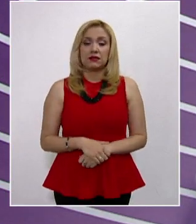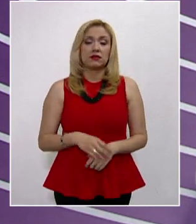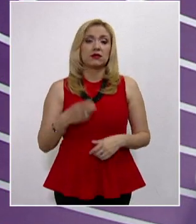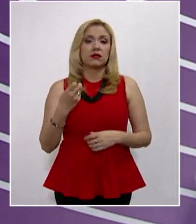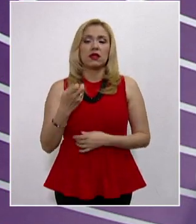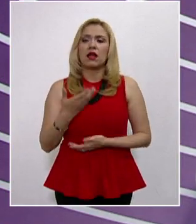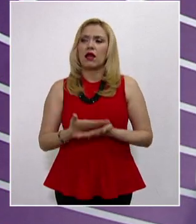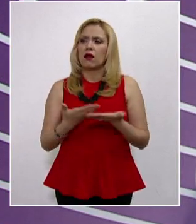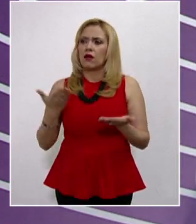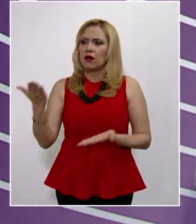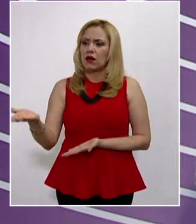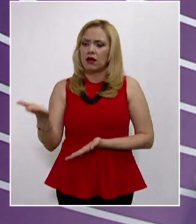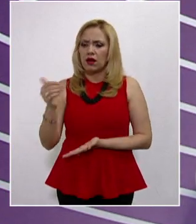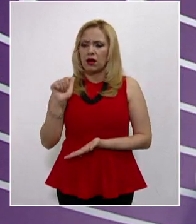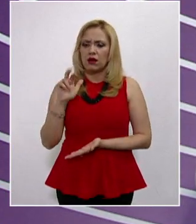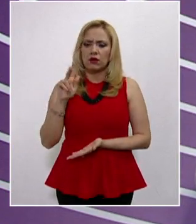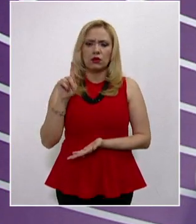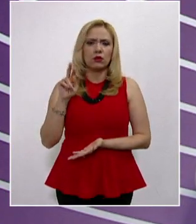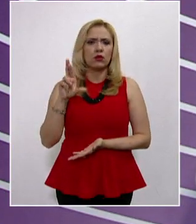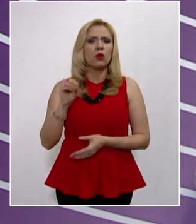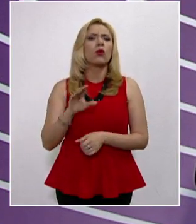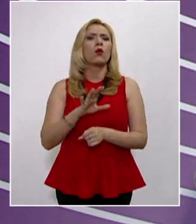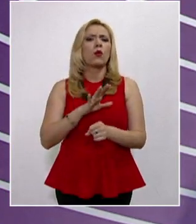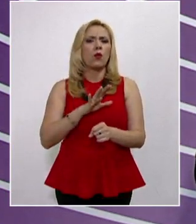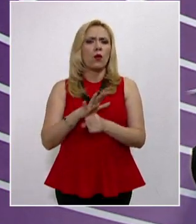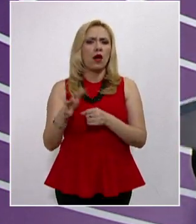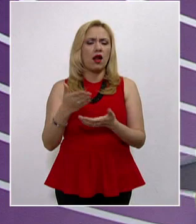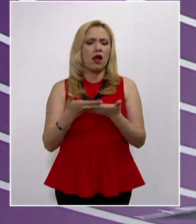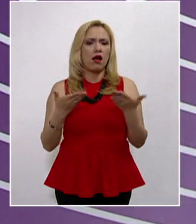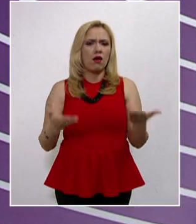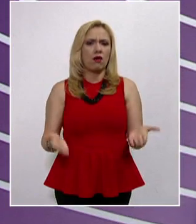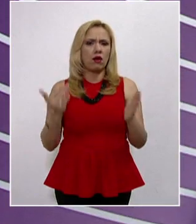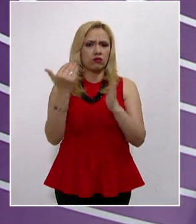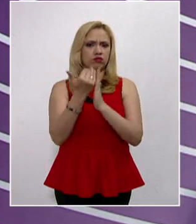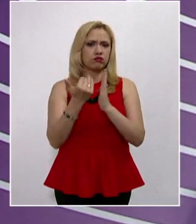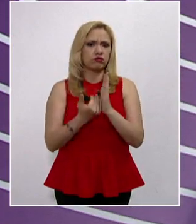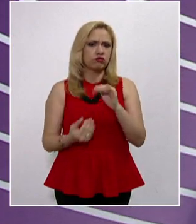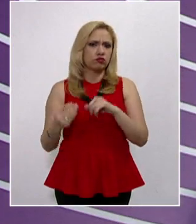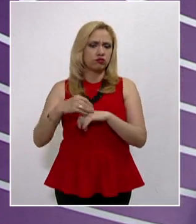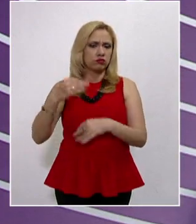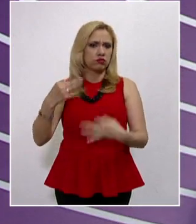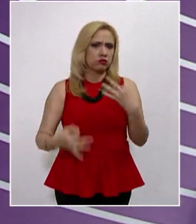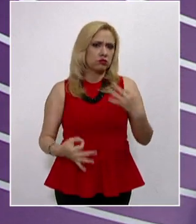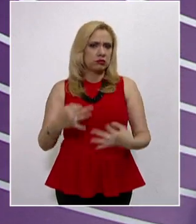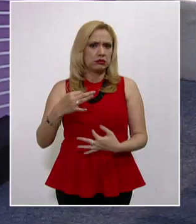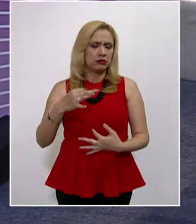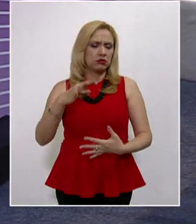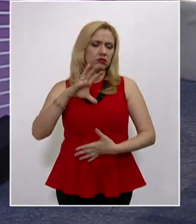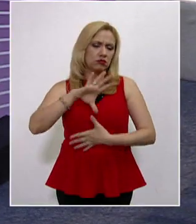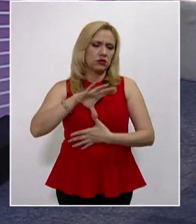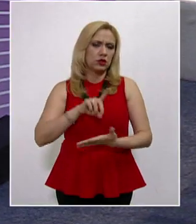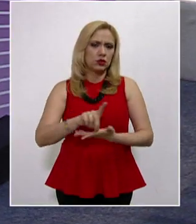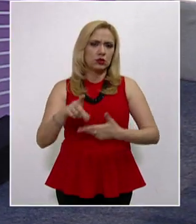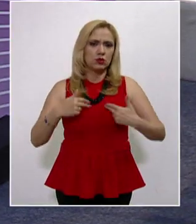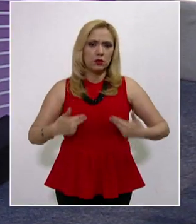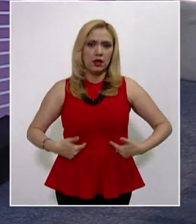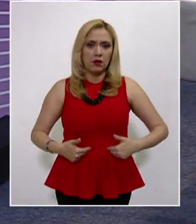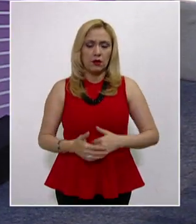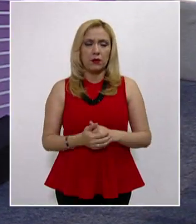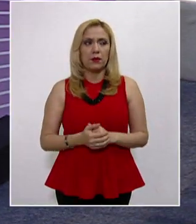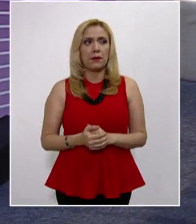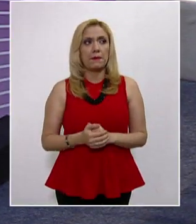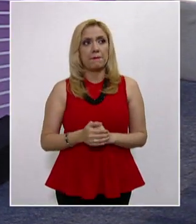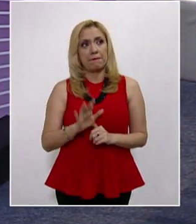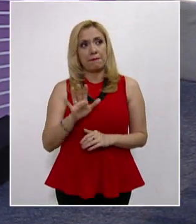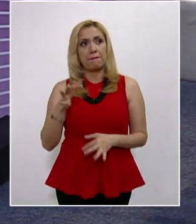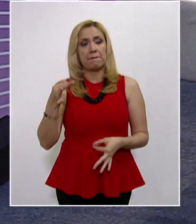lógica, Arturo, ¿cuál es la doctrina que ha establecido muy grandes rasgos la Corte Interamericana de Derechos Humanos? La